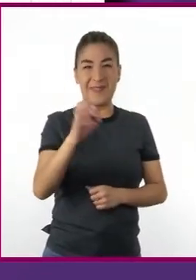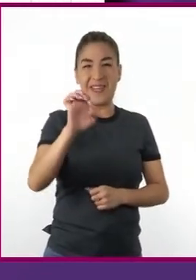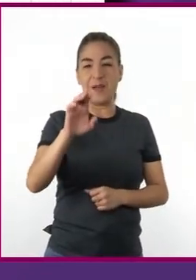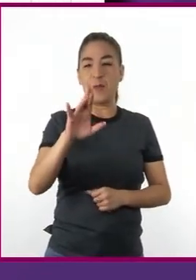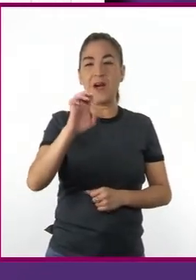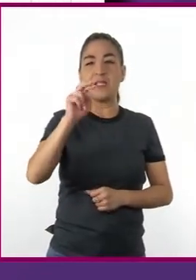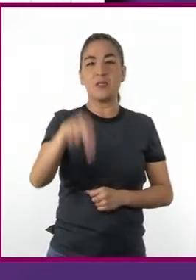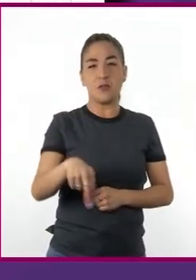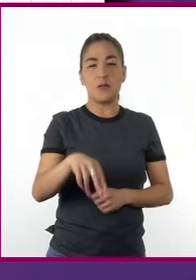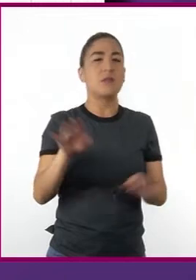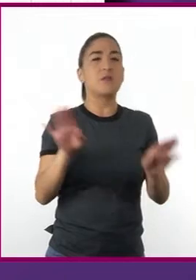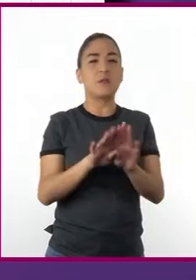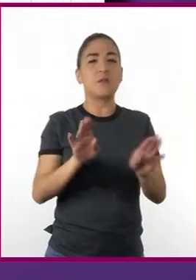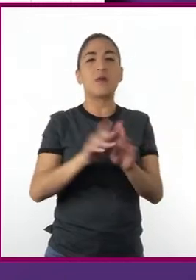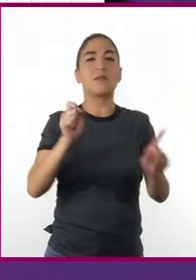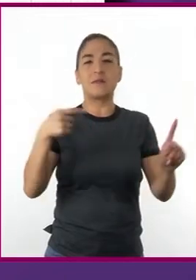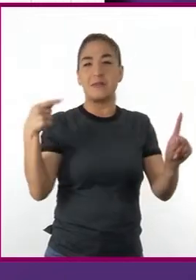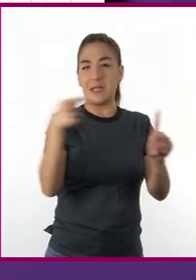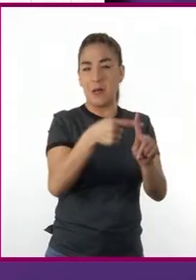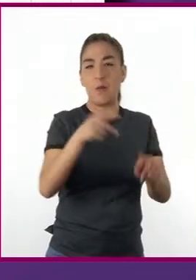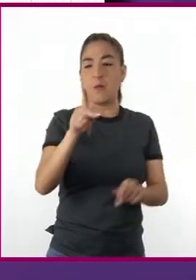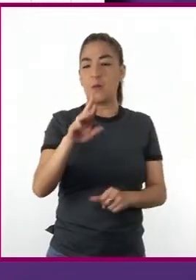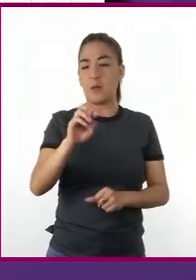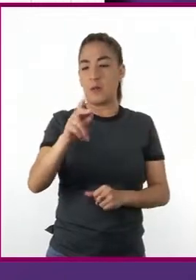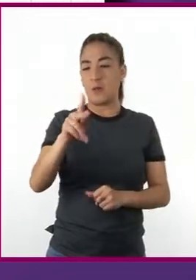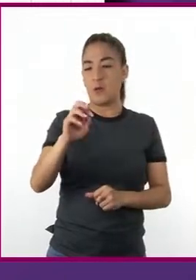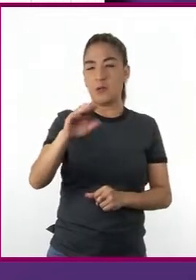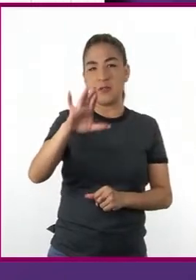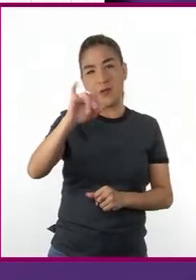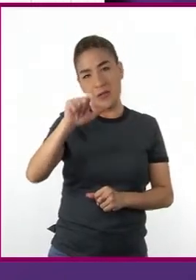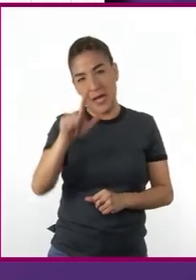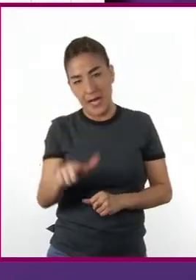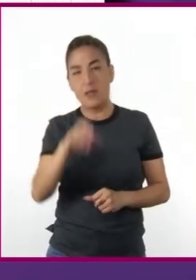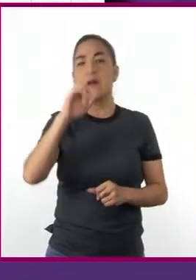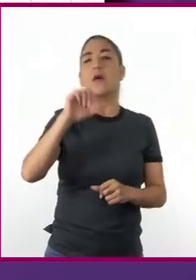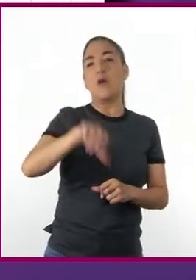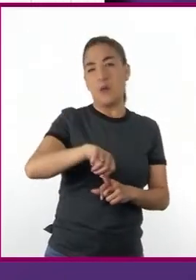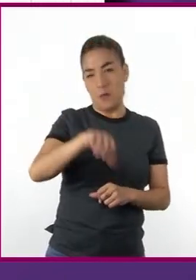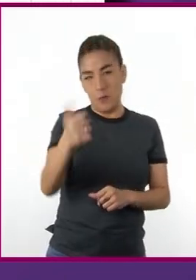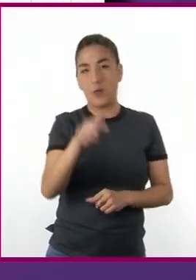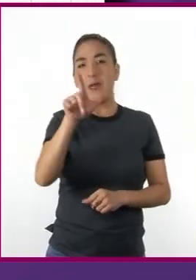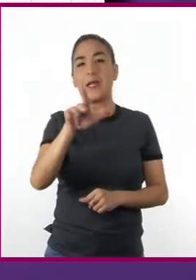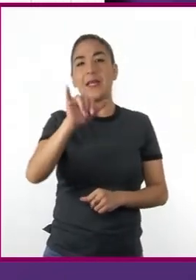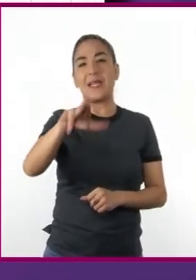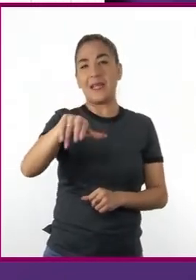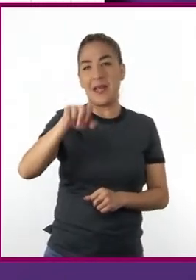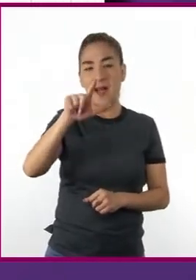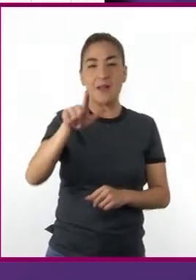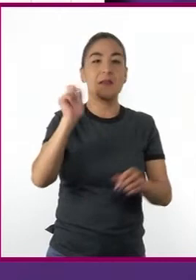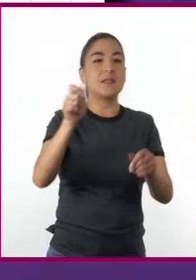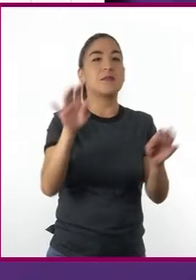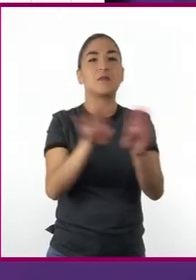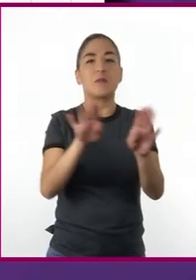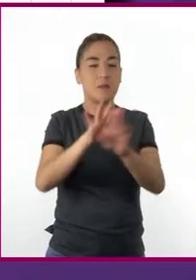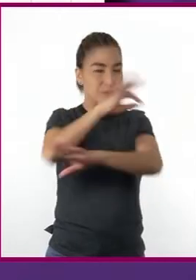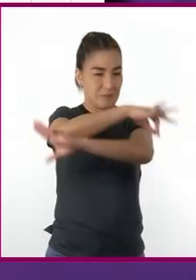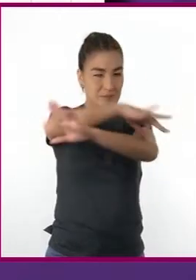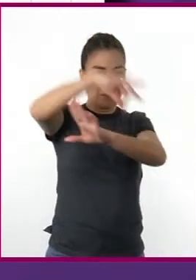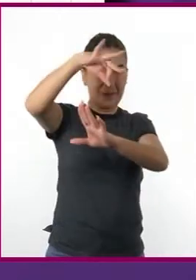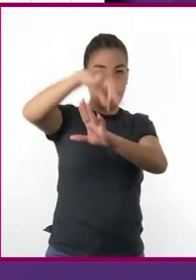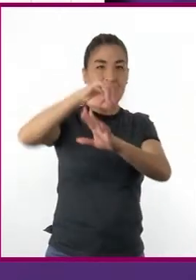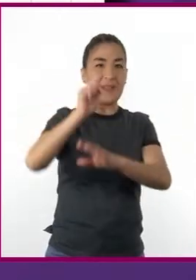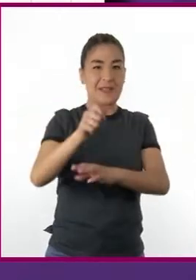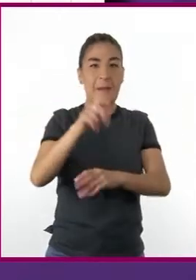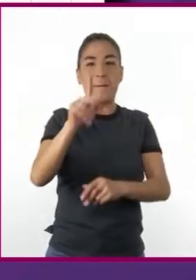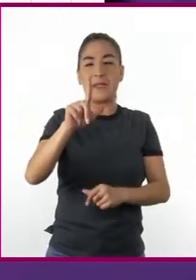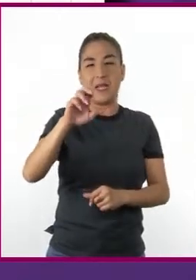son conocidas como directamente proporcionales y lineales, porque modelan una recta en el plano cartesiano